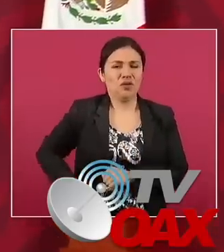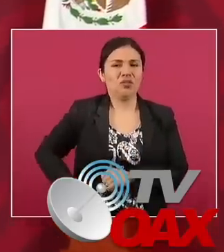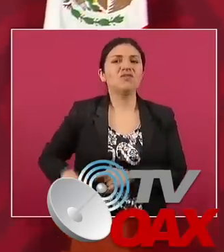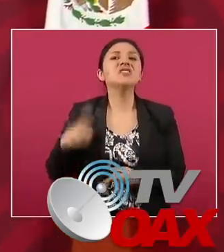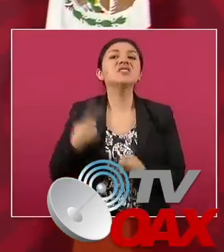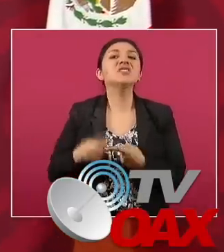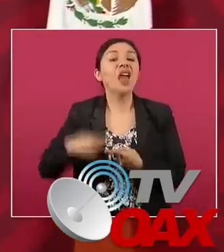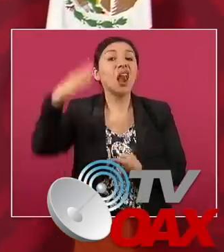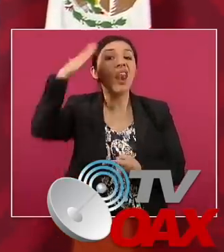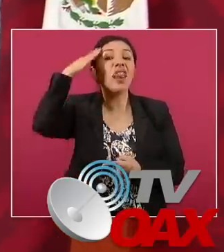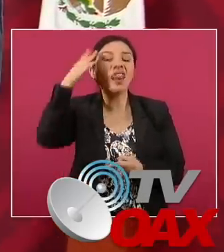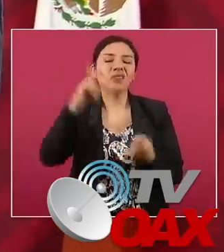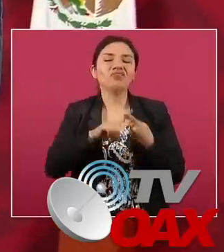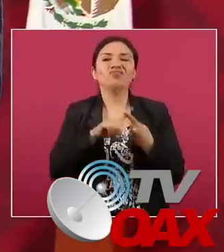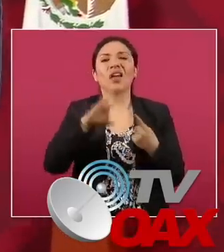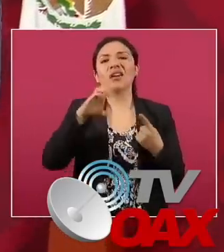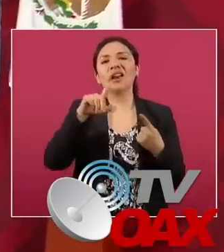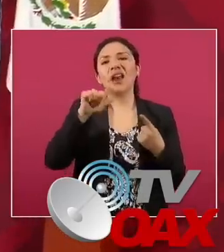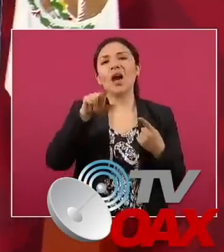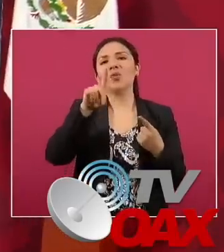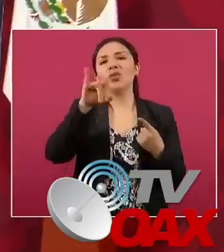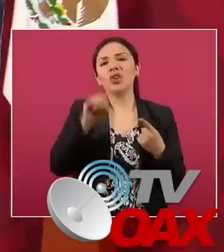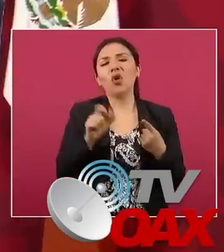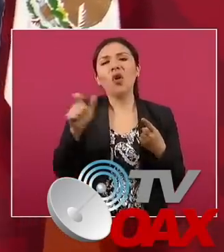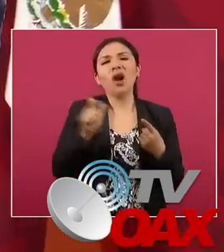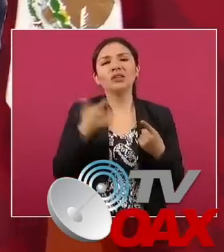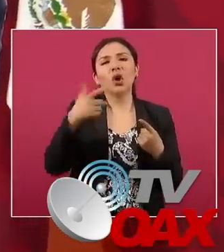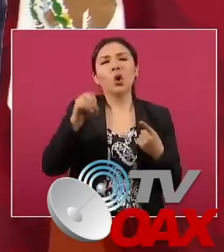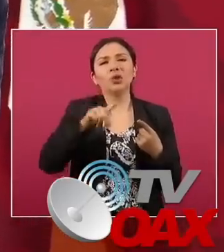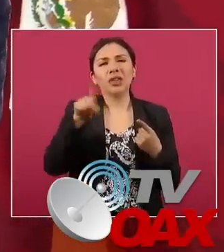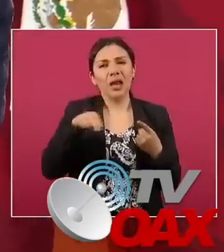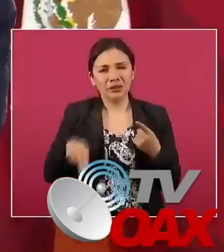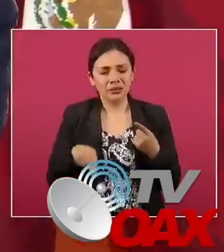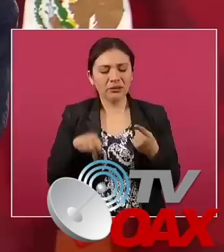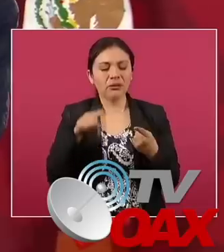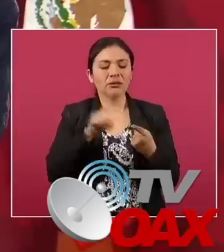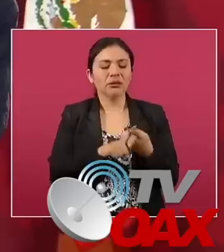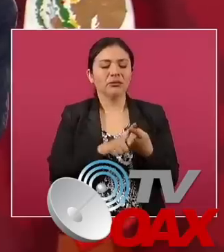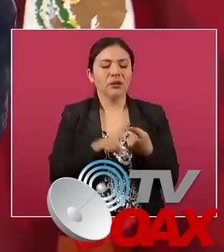encabezado por Claudio X. González y por